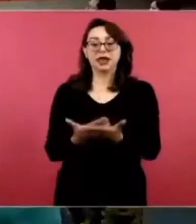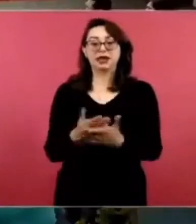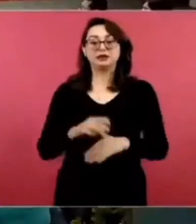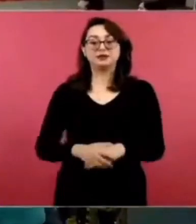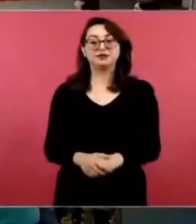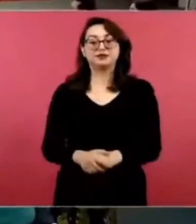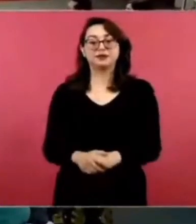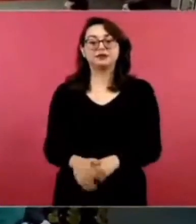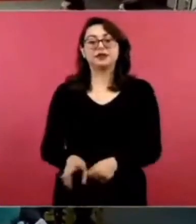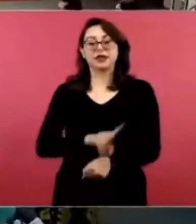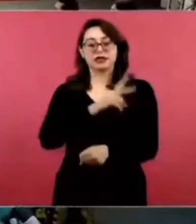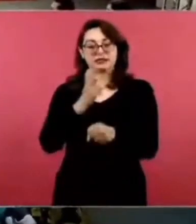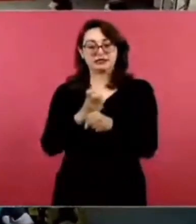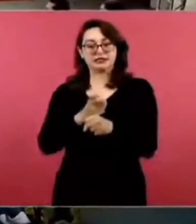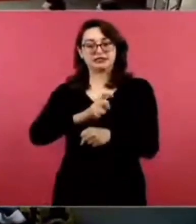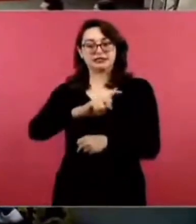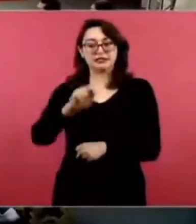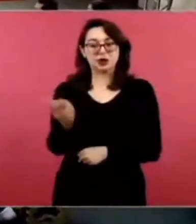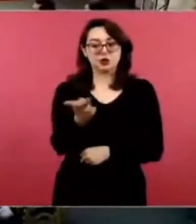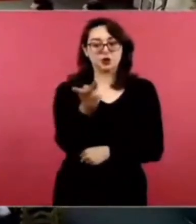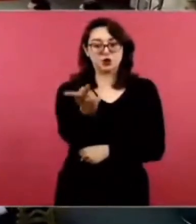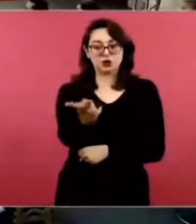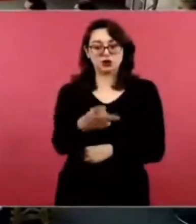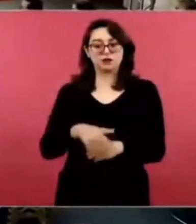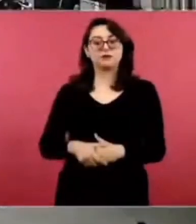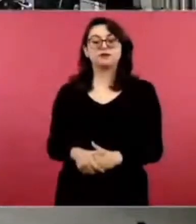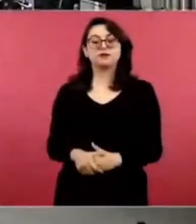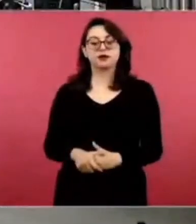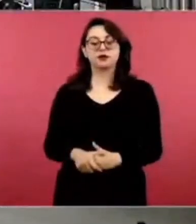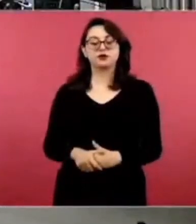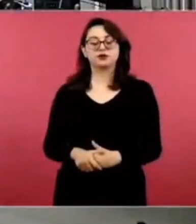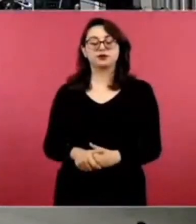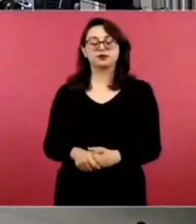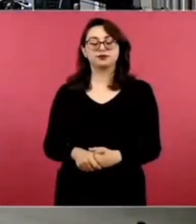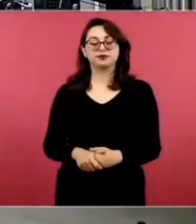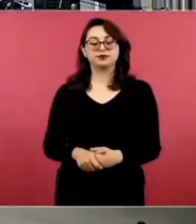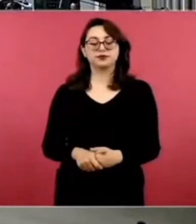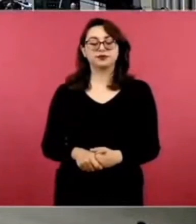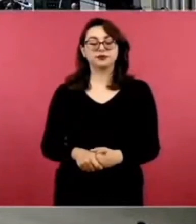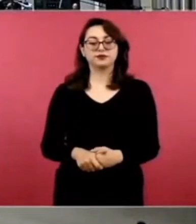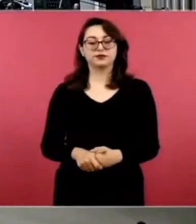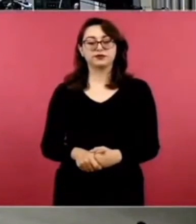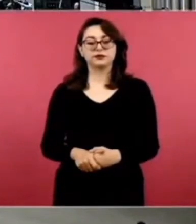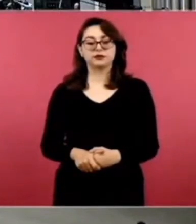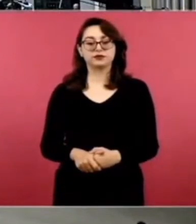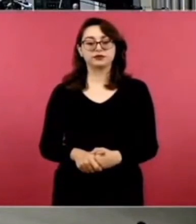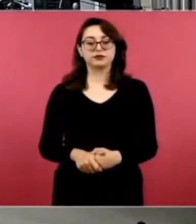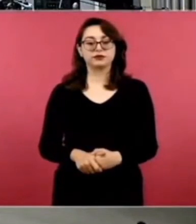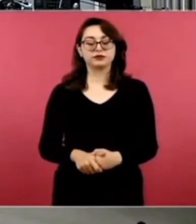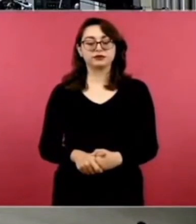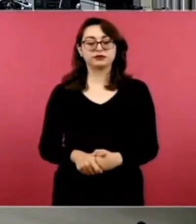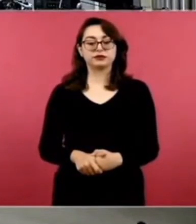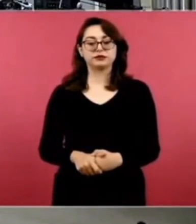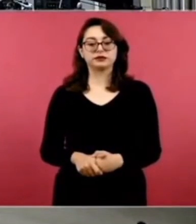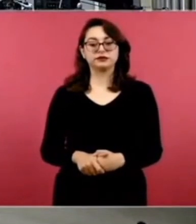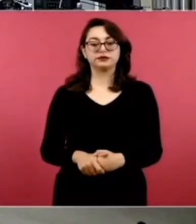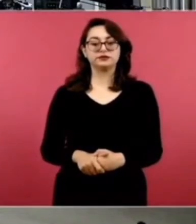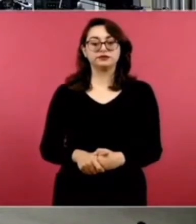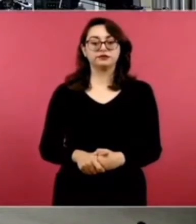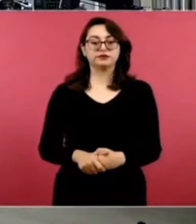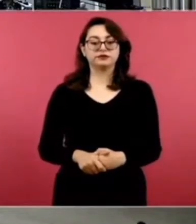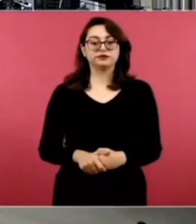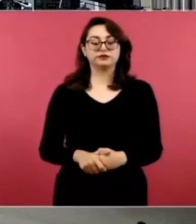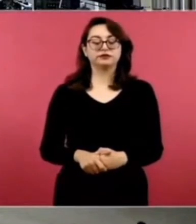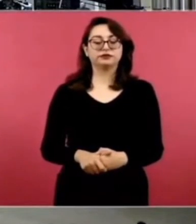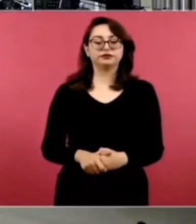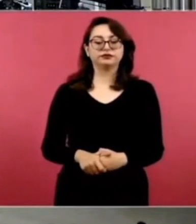presidente. En una segunda pregunta, me gustaría saber cuáles son los avances en las negociaciones en el